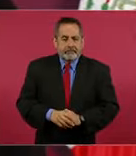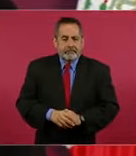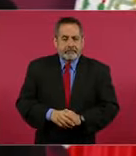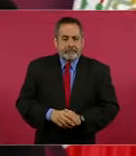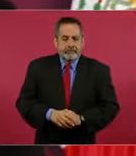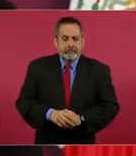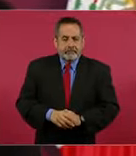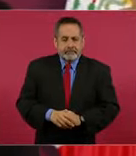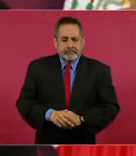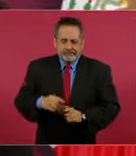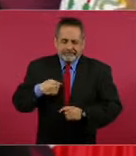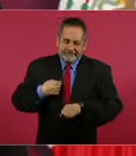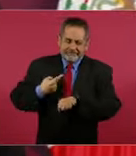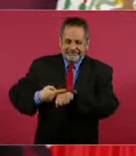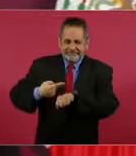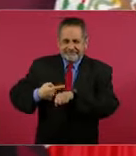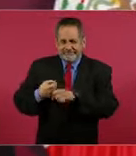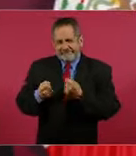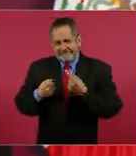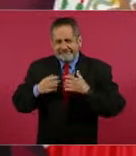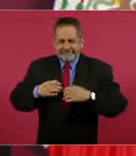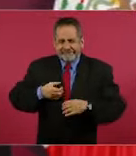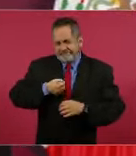se tienen algunos achaques,